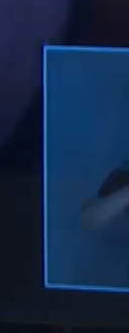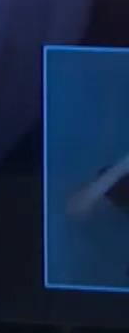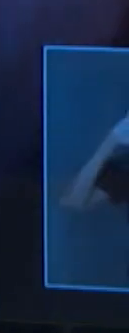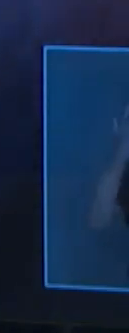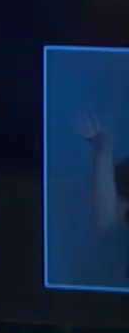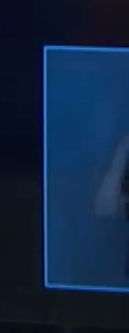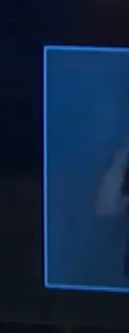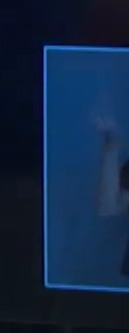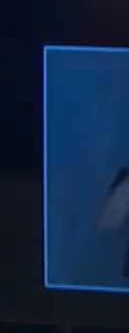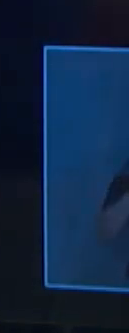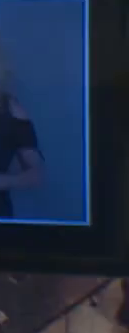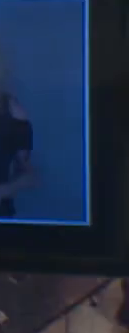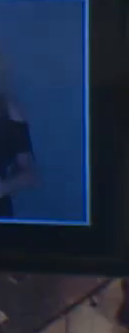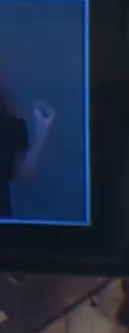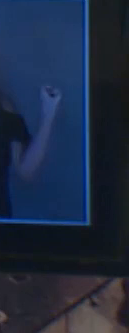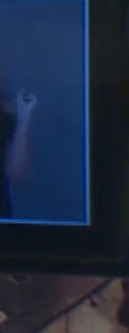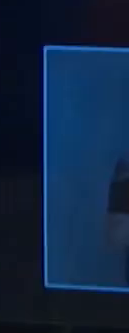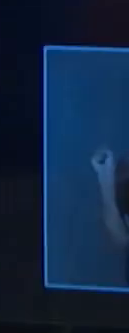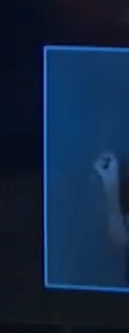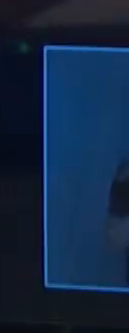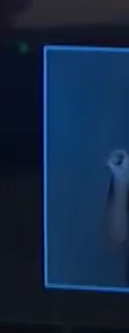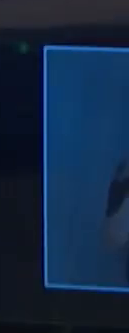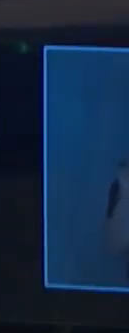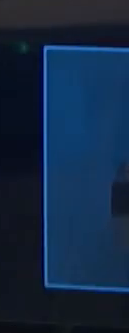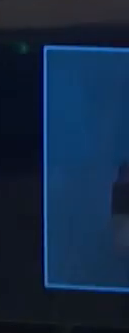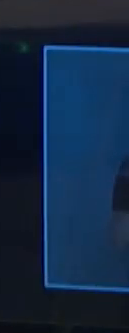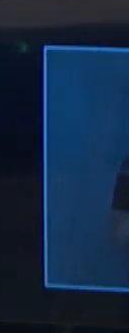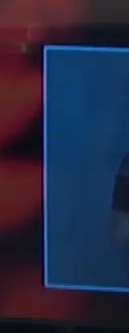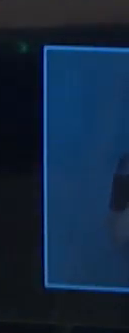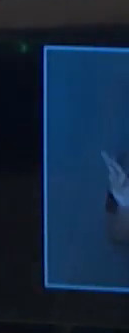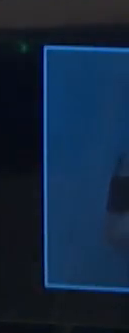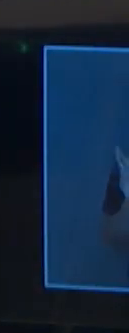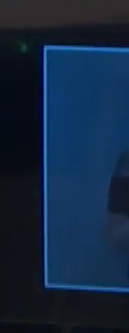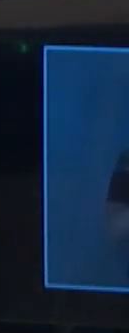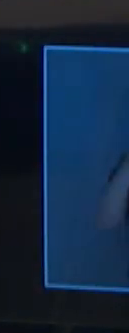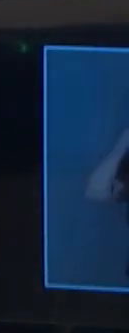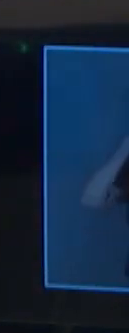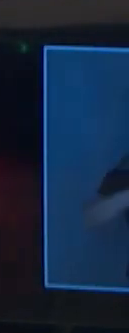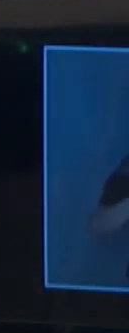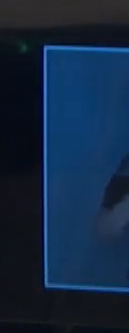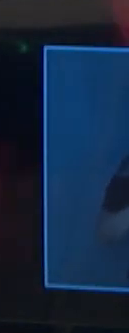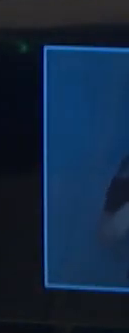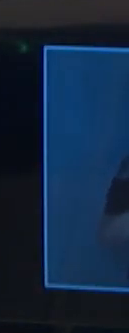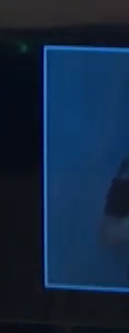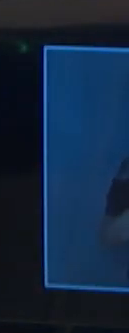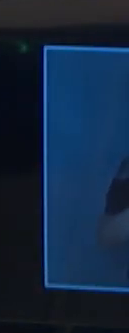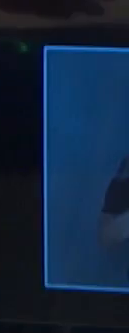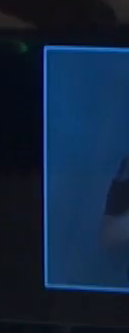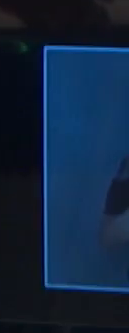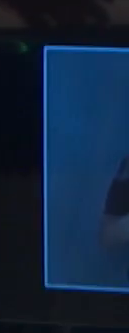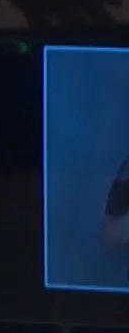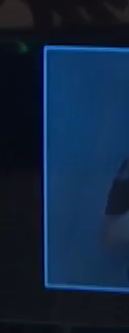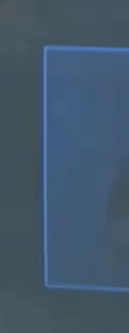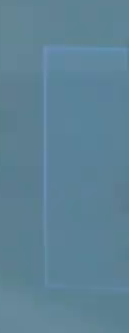la pueden encontrar patricia da muchas más gracias hacemos realmente fue un placer y vuelven seguimos con más el sábado que viene te esperamos un poquito antes de las 12 acá n